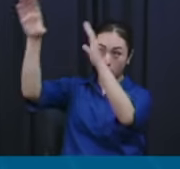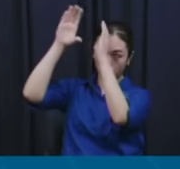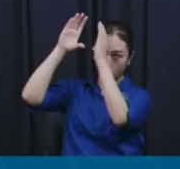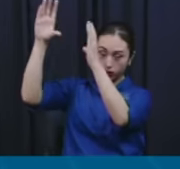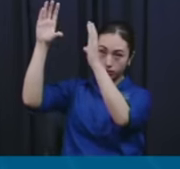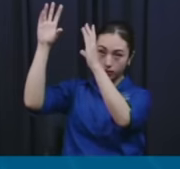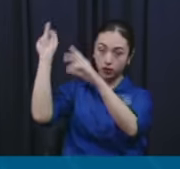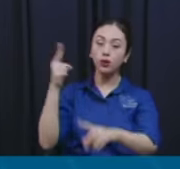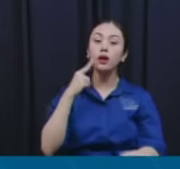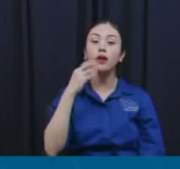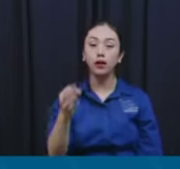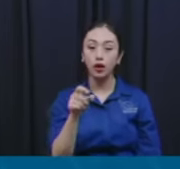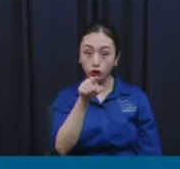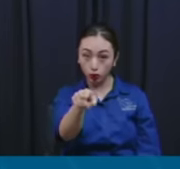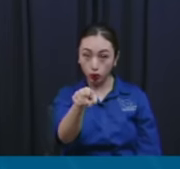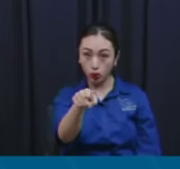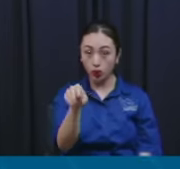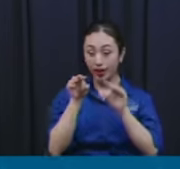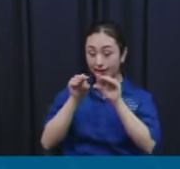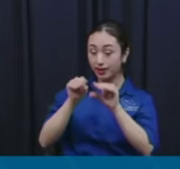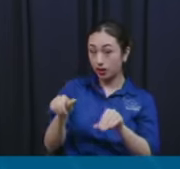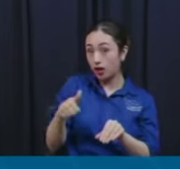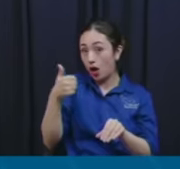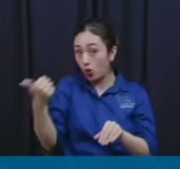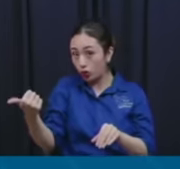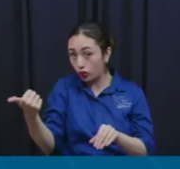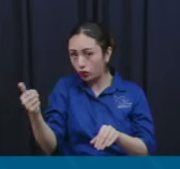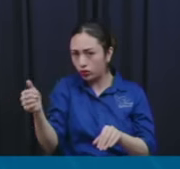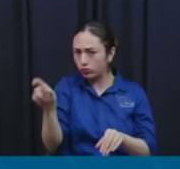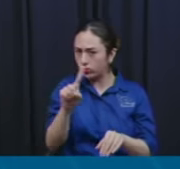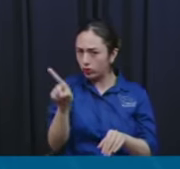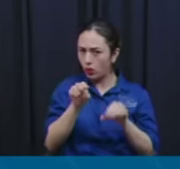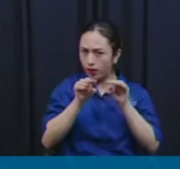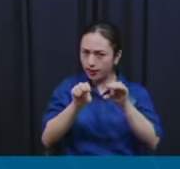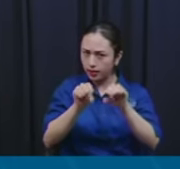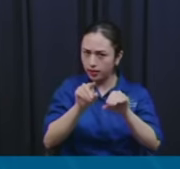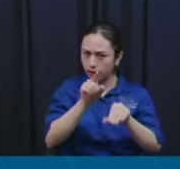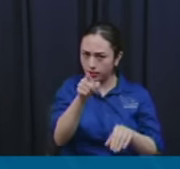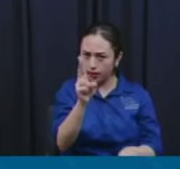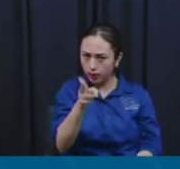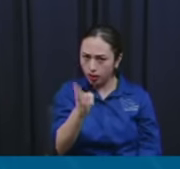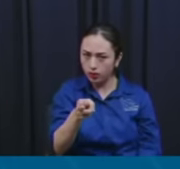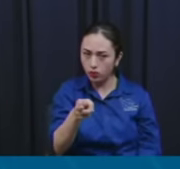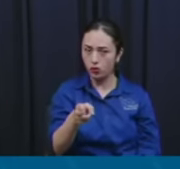pues que enseñas a otro no te enseñas a ti mismo tú que predicas que no se debe robar